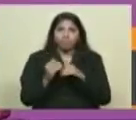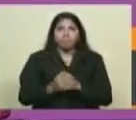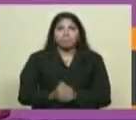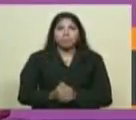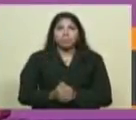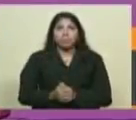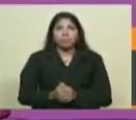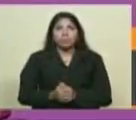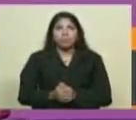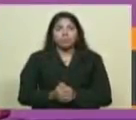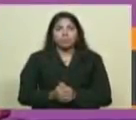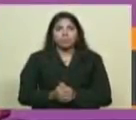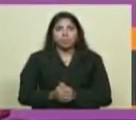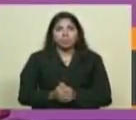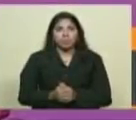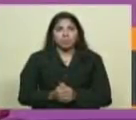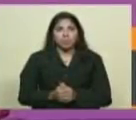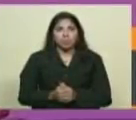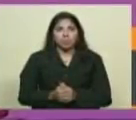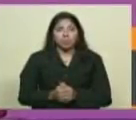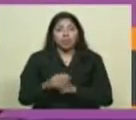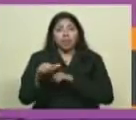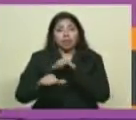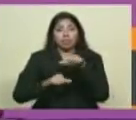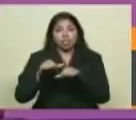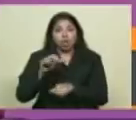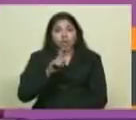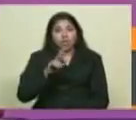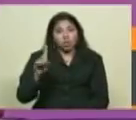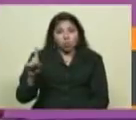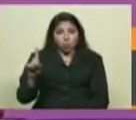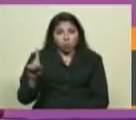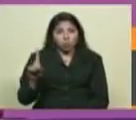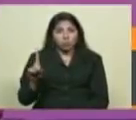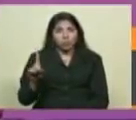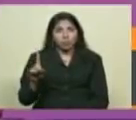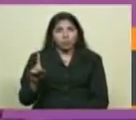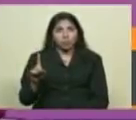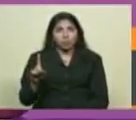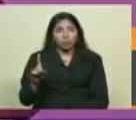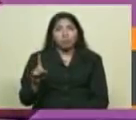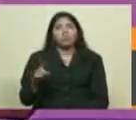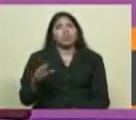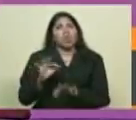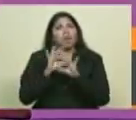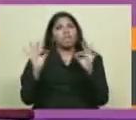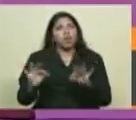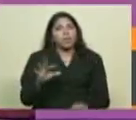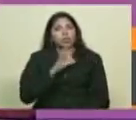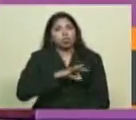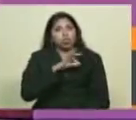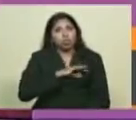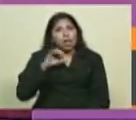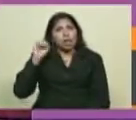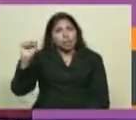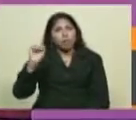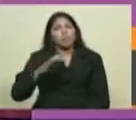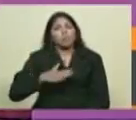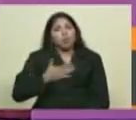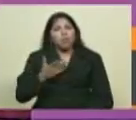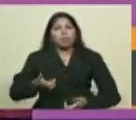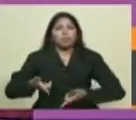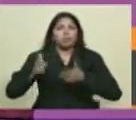revolución del feminismo del siglo XXI. Solo en el socialismo es posible la